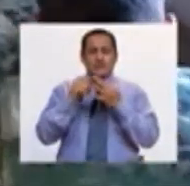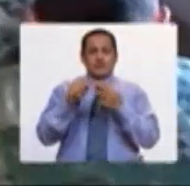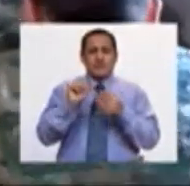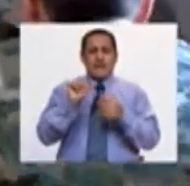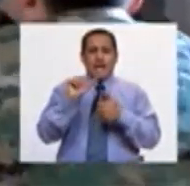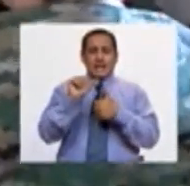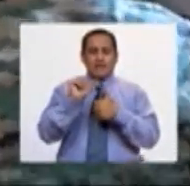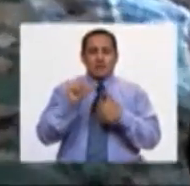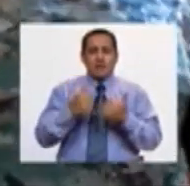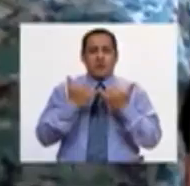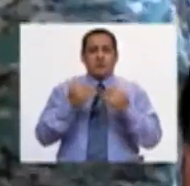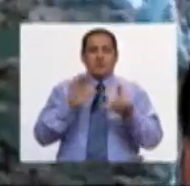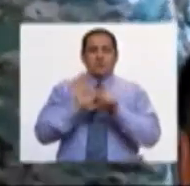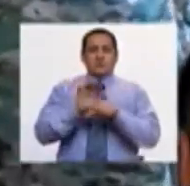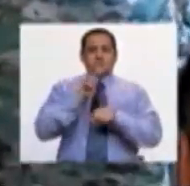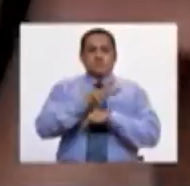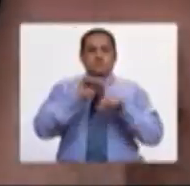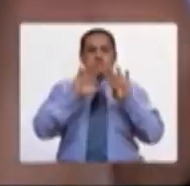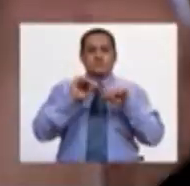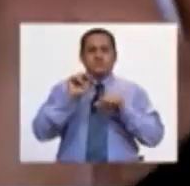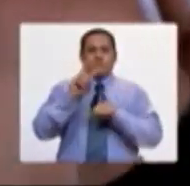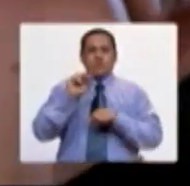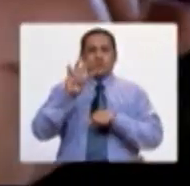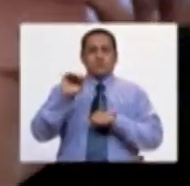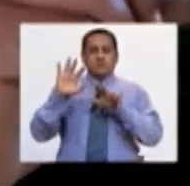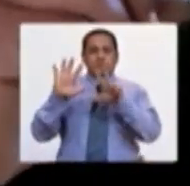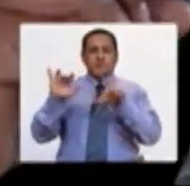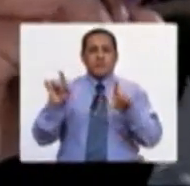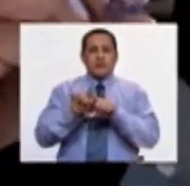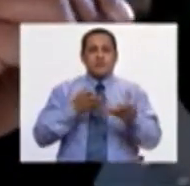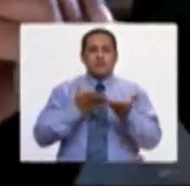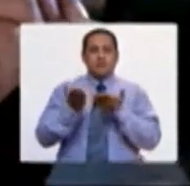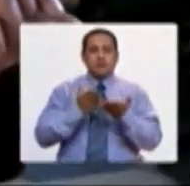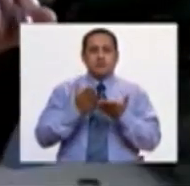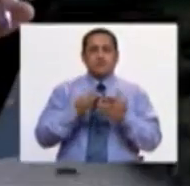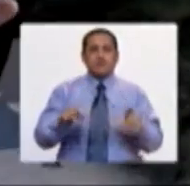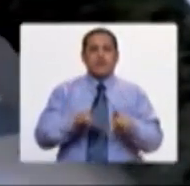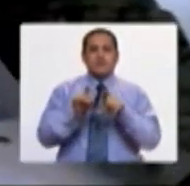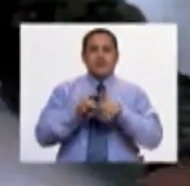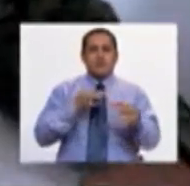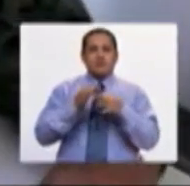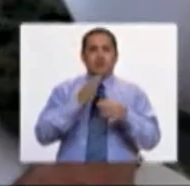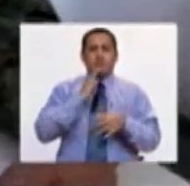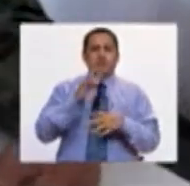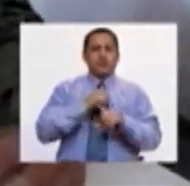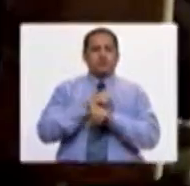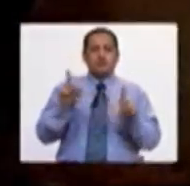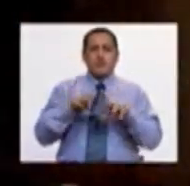diversos artículos de la ley 29248 del servicio militar y en consecuencia